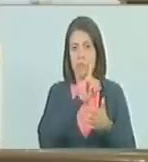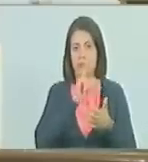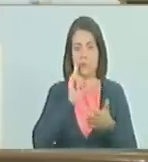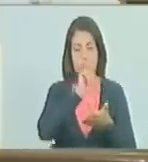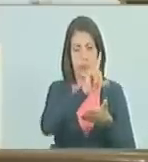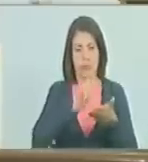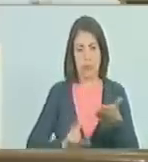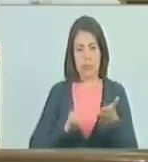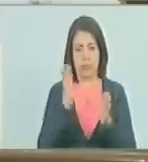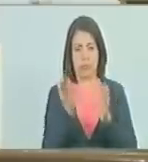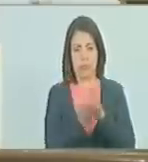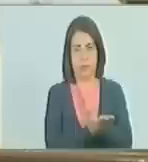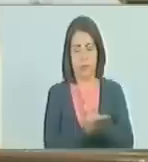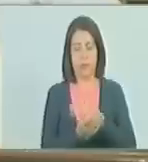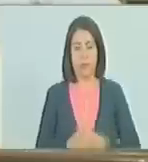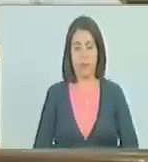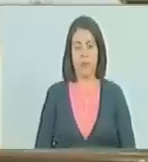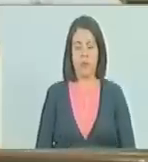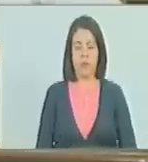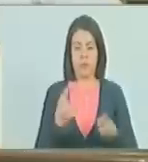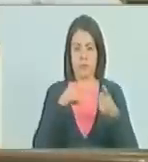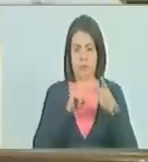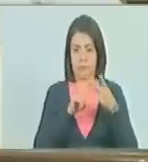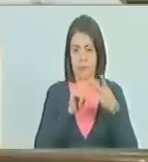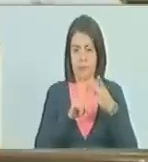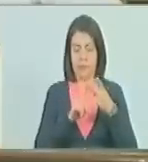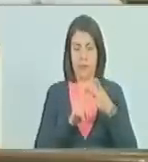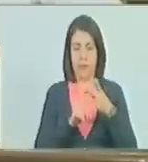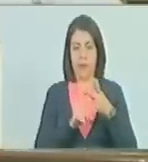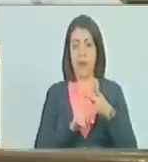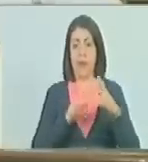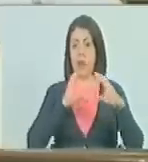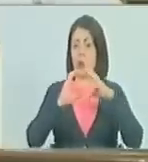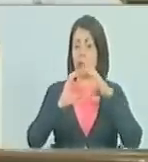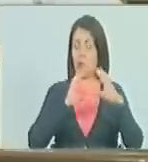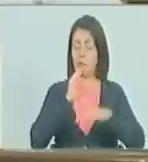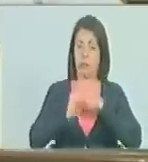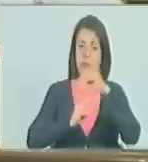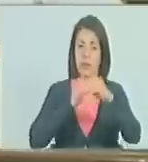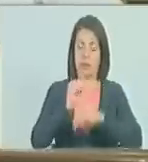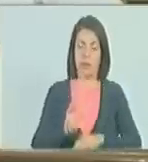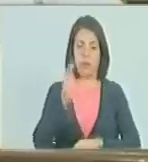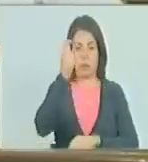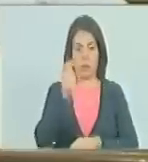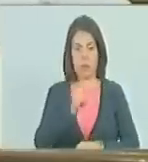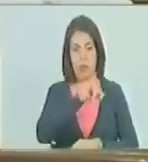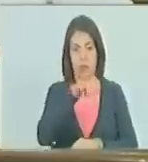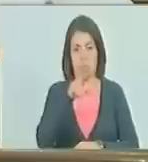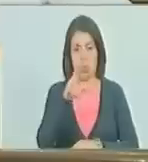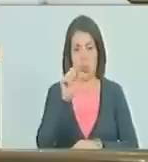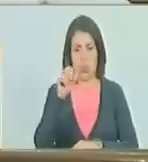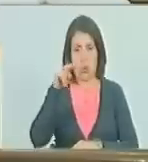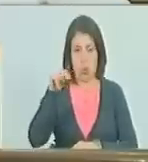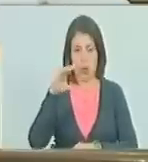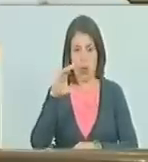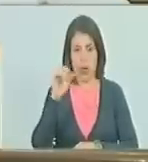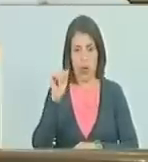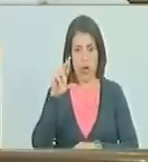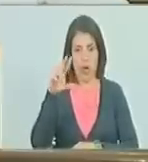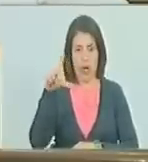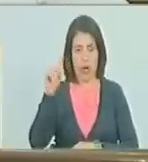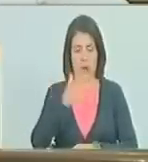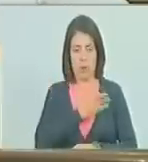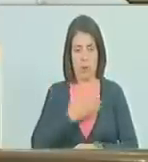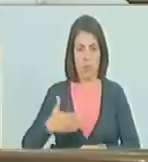suplentes indicados en lista anexa. Segundo, comunicación suscrita por el diputado Juan Carlos Alemán, presidente